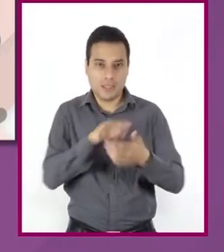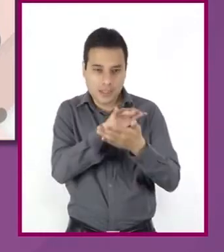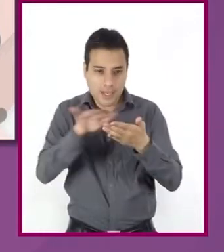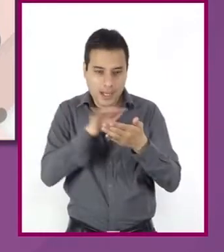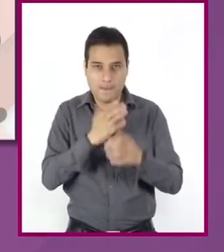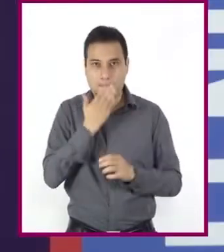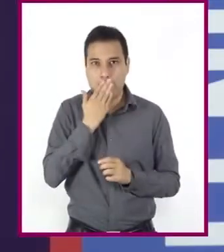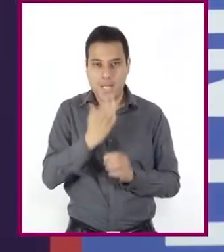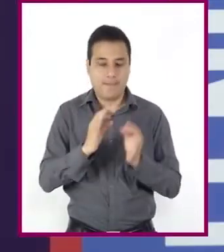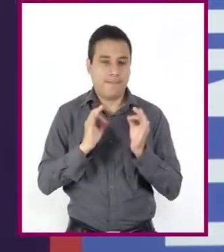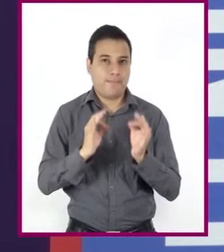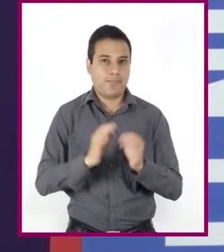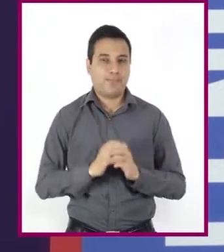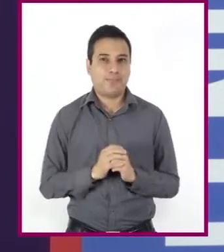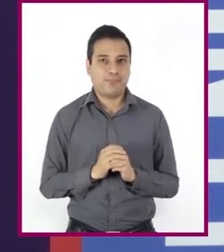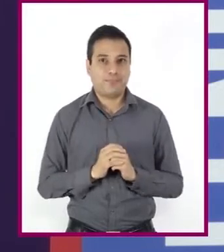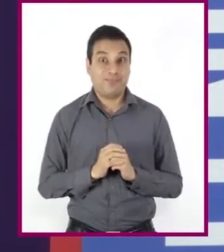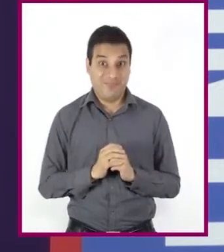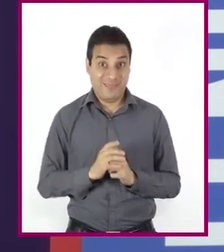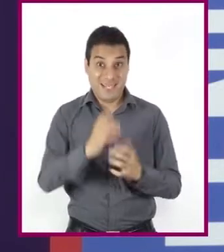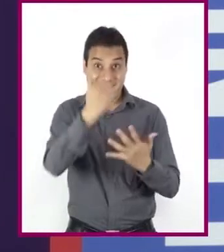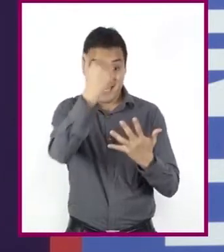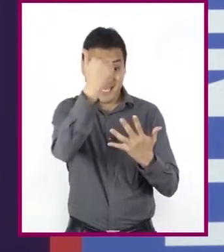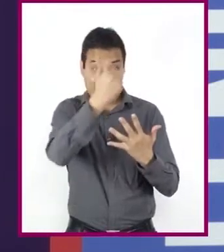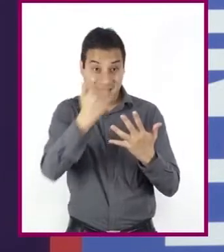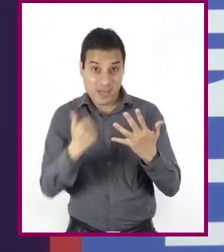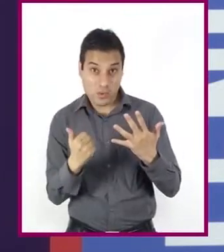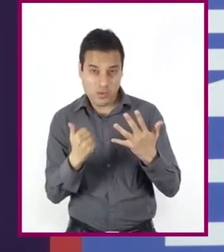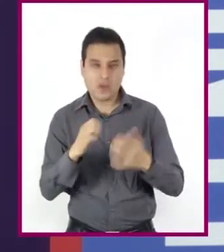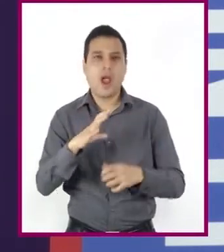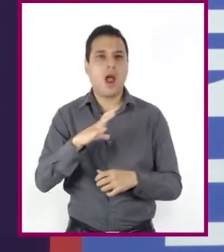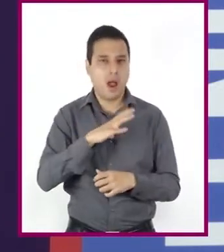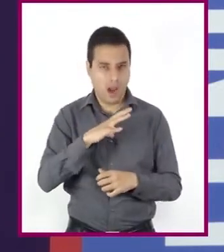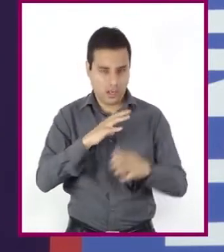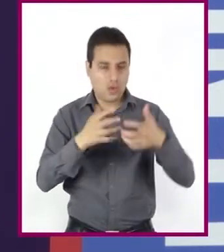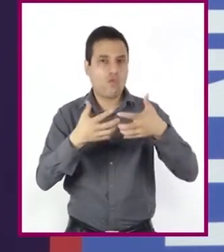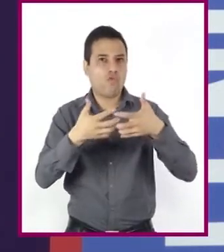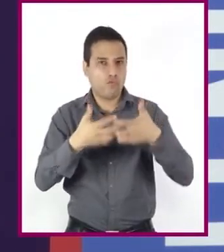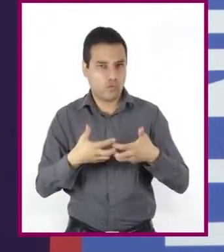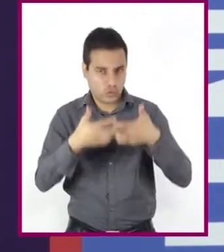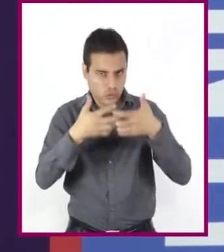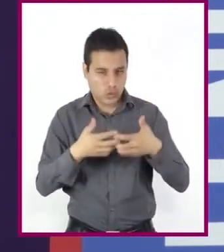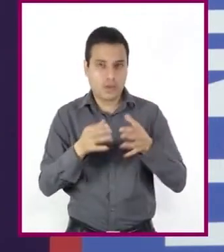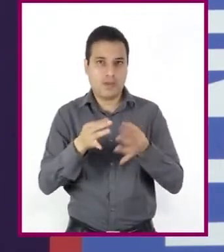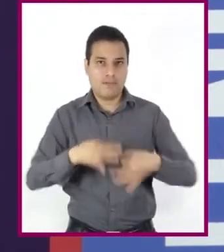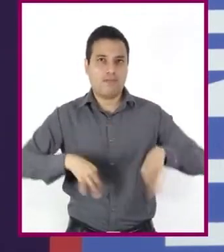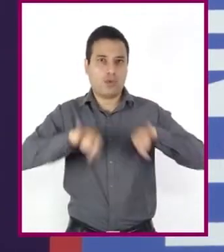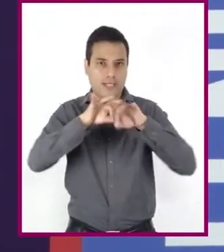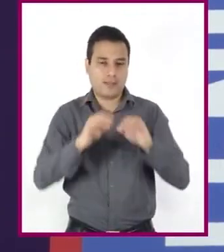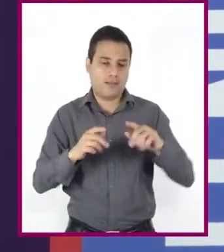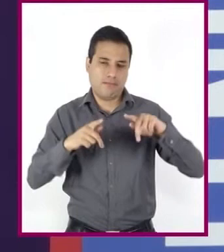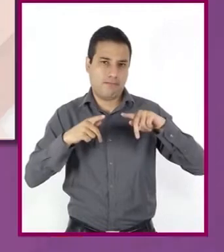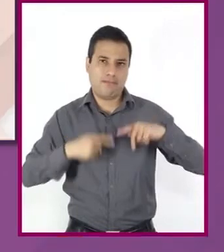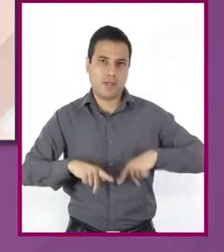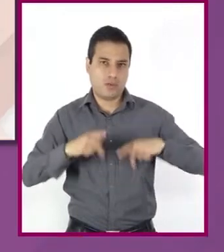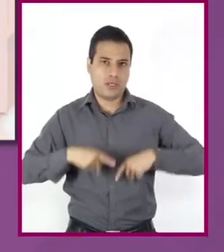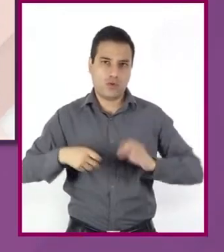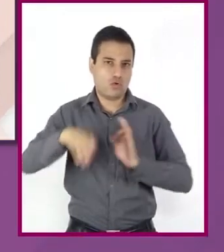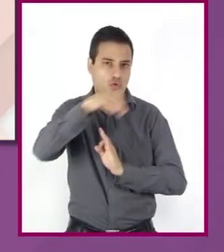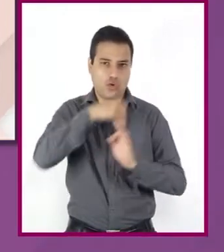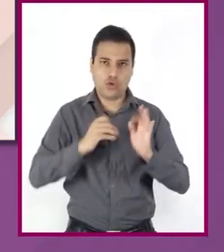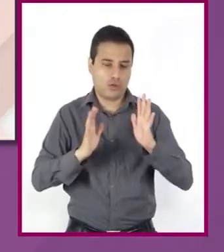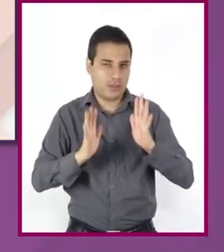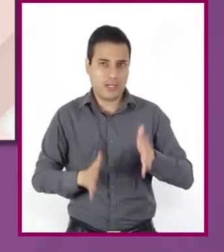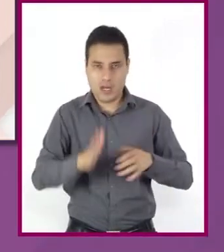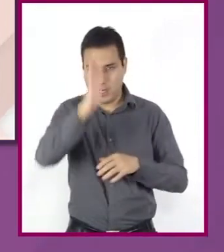interpretación. Cada signo tiene una función propia y unos usos establecidos por convención. Los signos